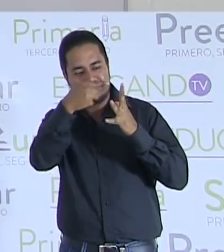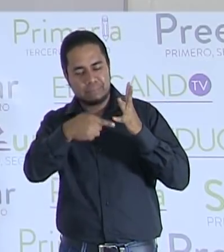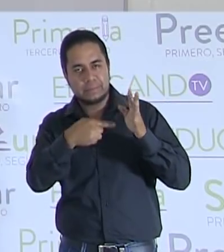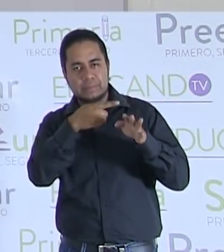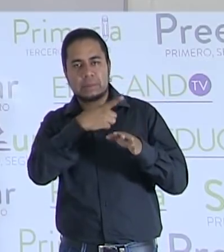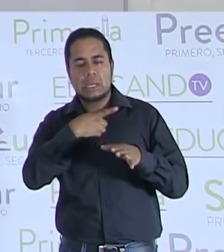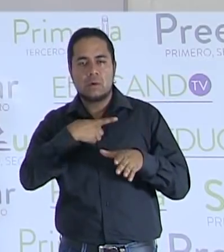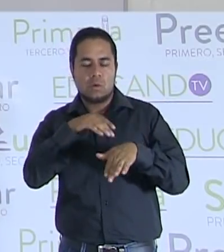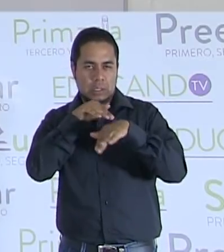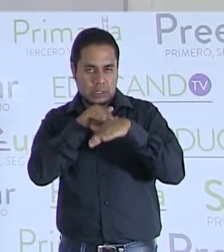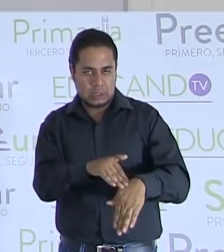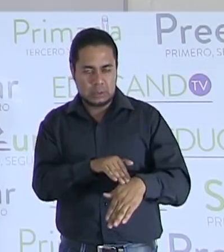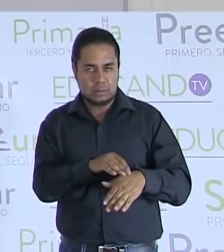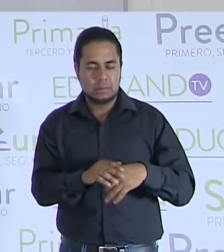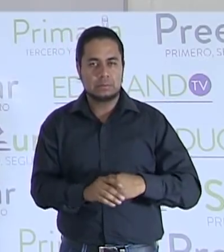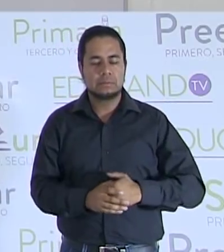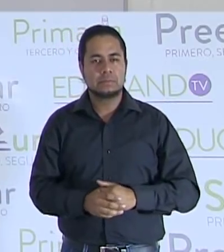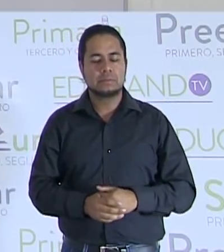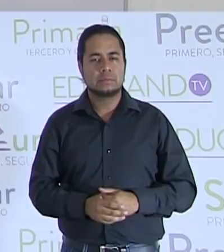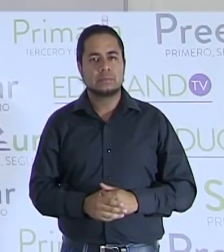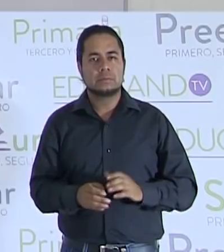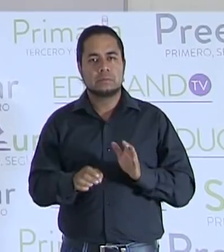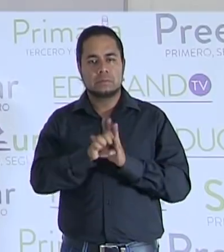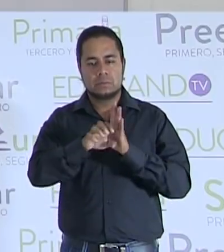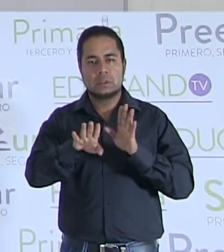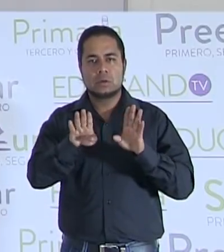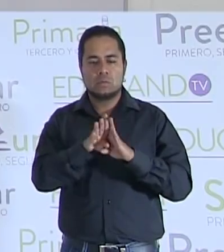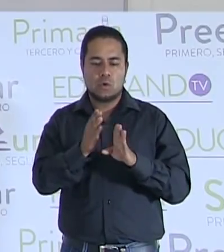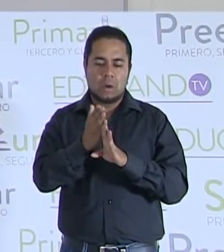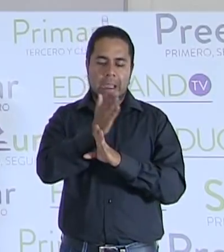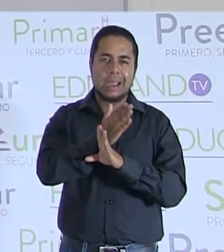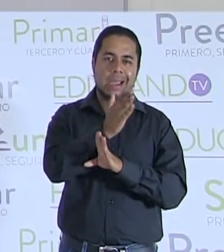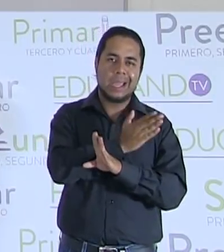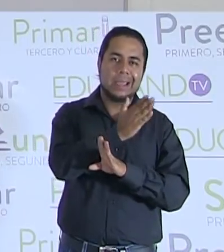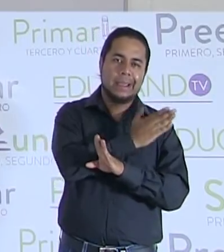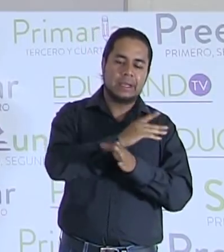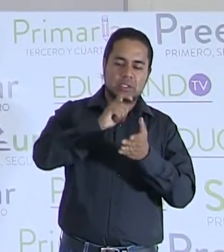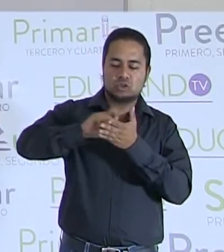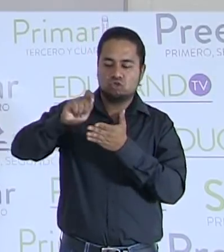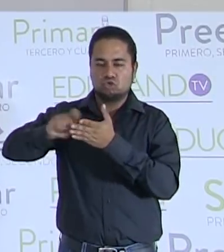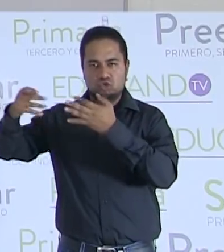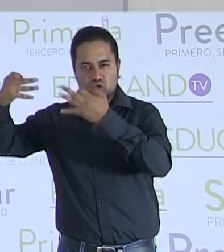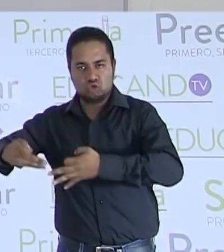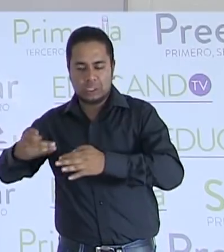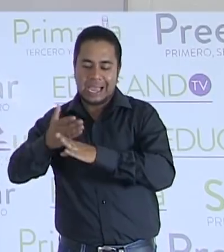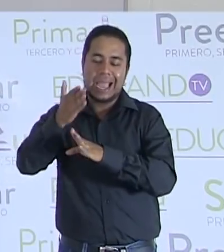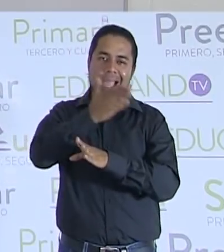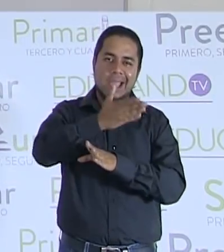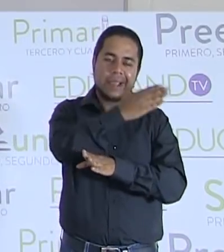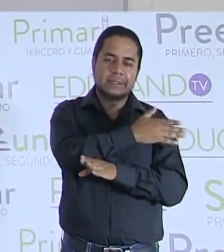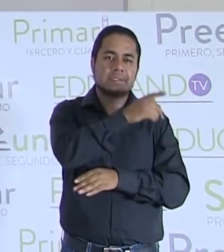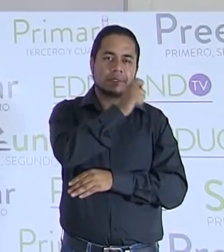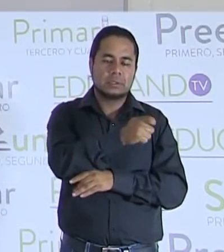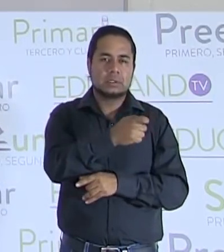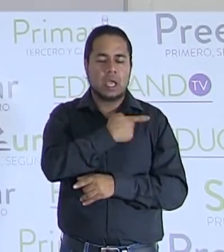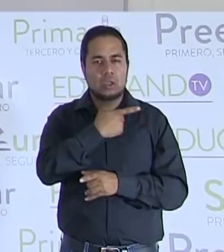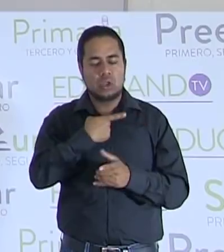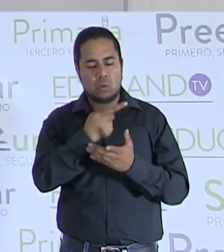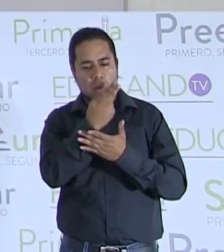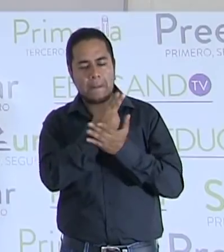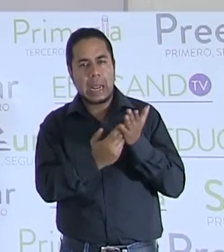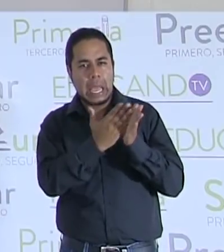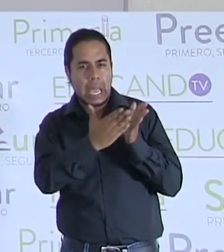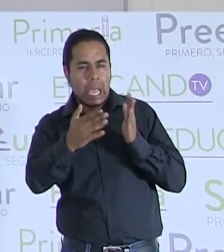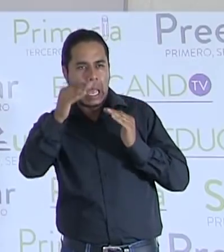ejemplo, el proceso de preescritura. Antes de que yo escriba mi historia, tengo que planearla.